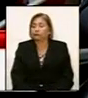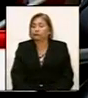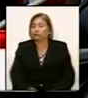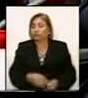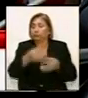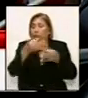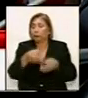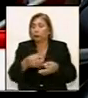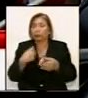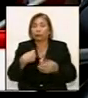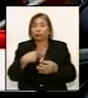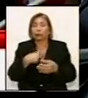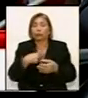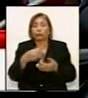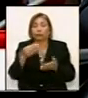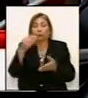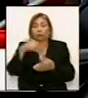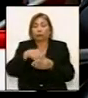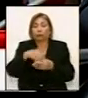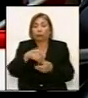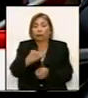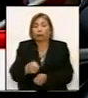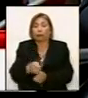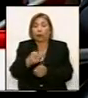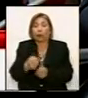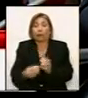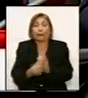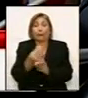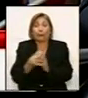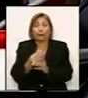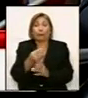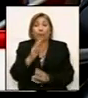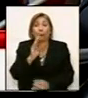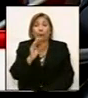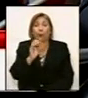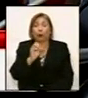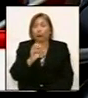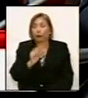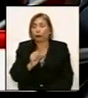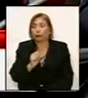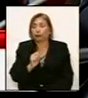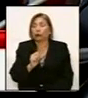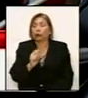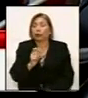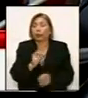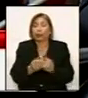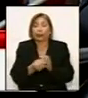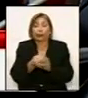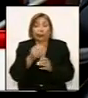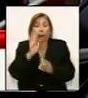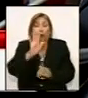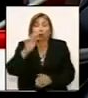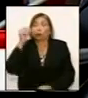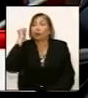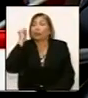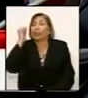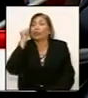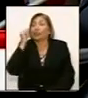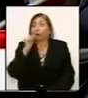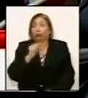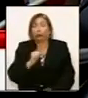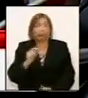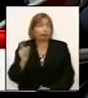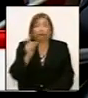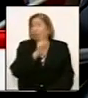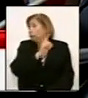Si los tenedores de bonos agrarios, su situación de tenedores de bonos agrarios y sus derechos no